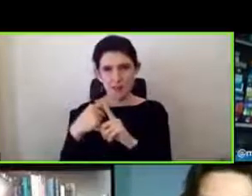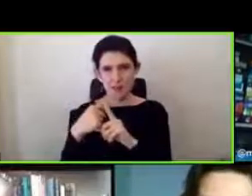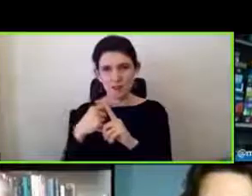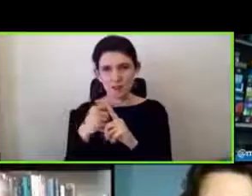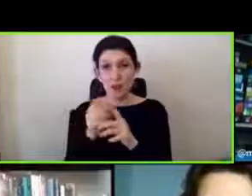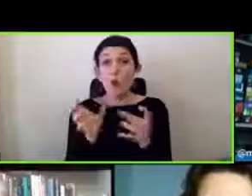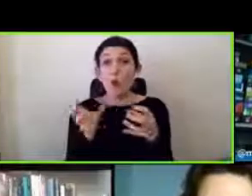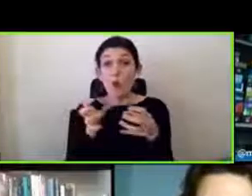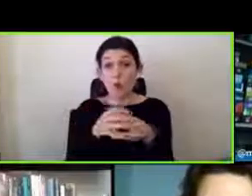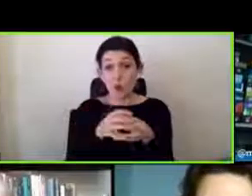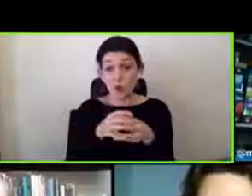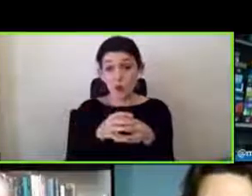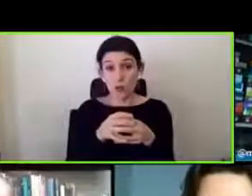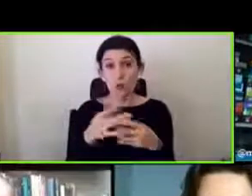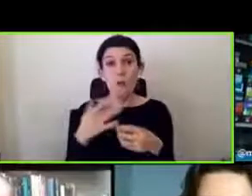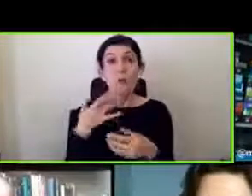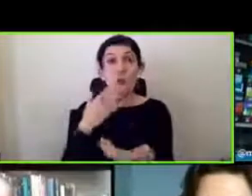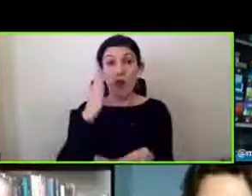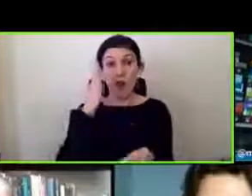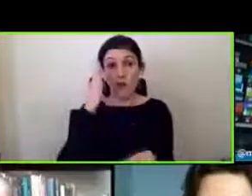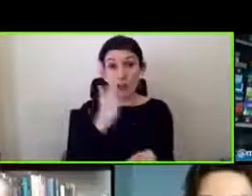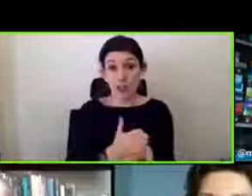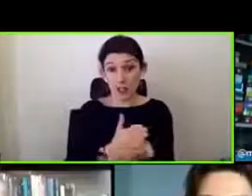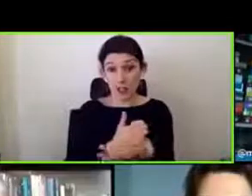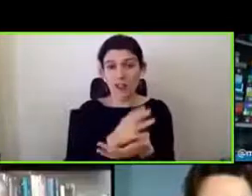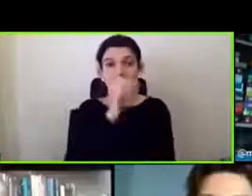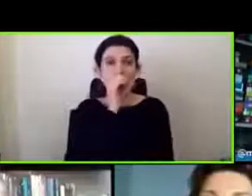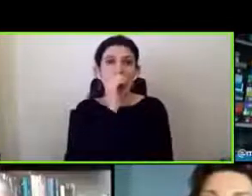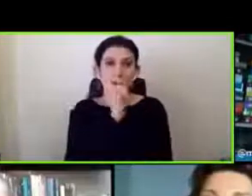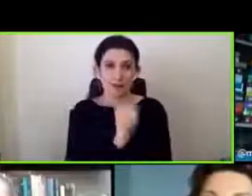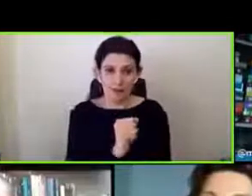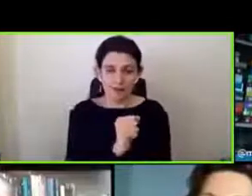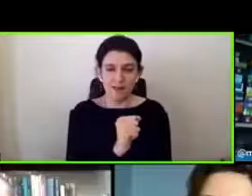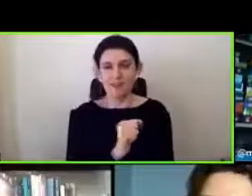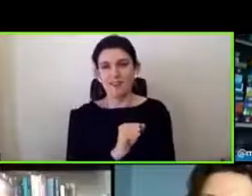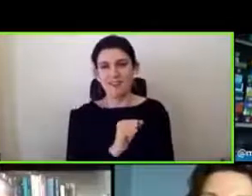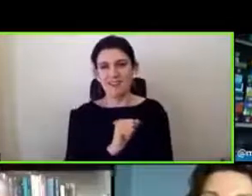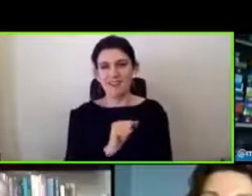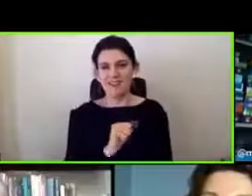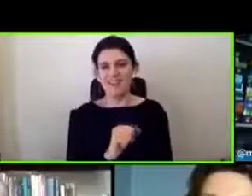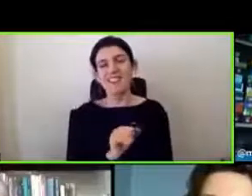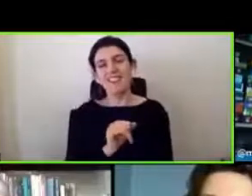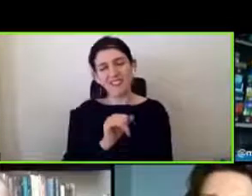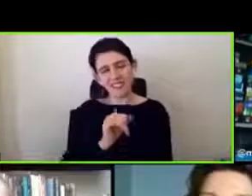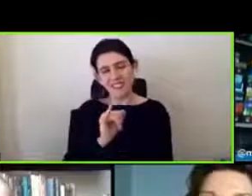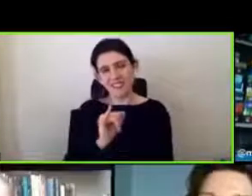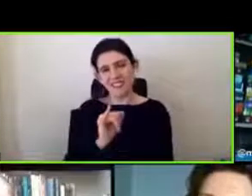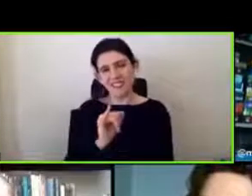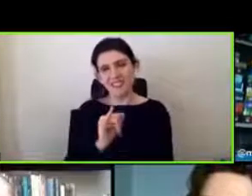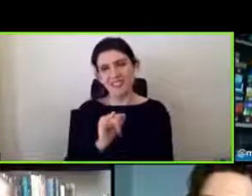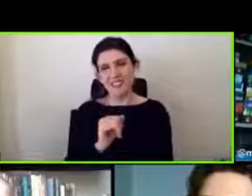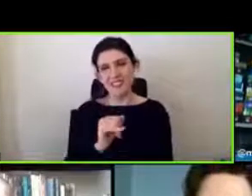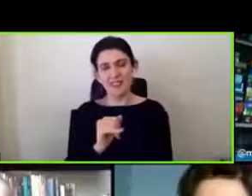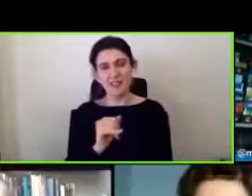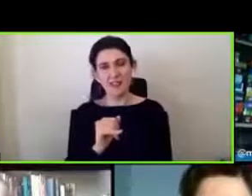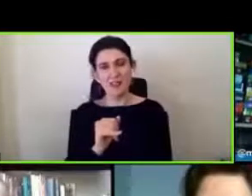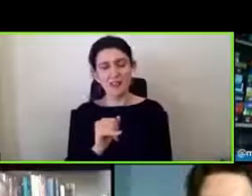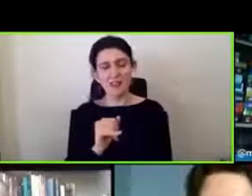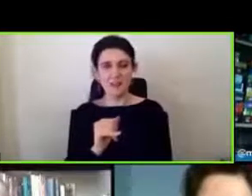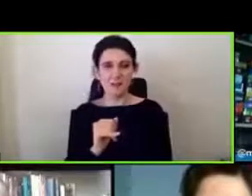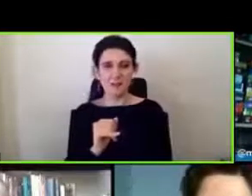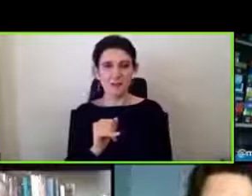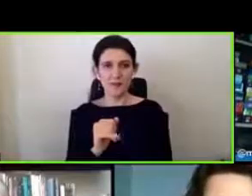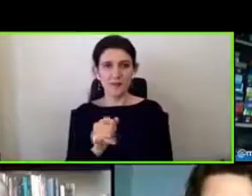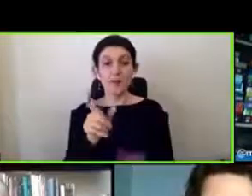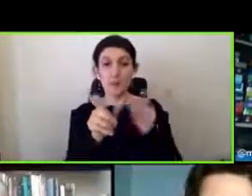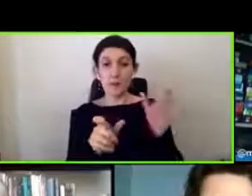estamos obligados a estar juntos y a soportarnos. Entonces, claro, la dinámica es que los cuidadores,